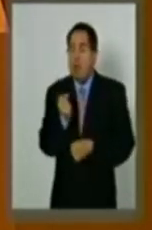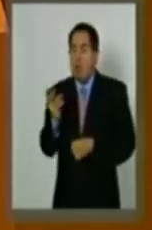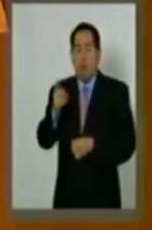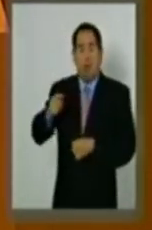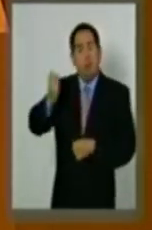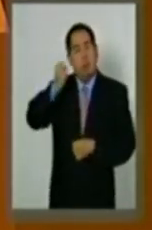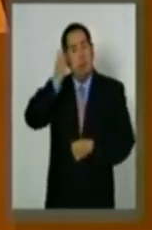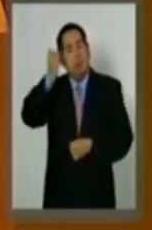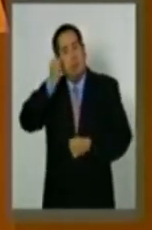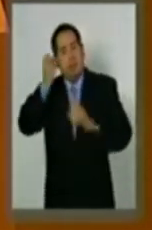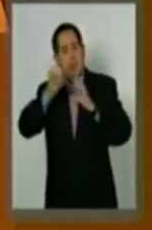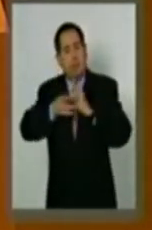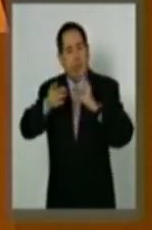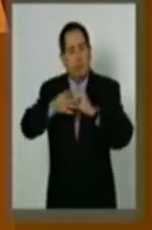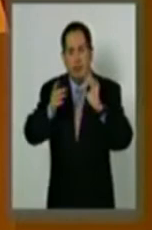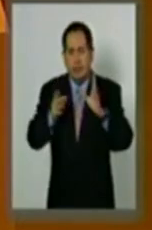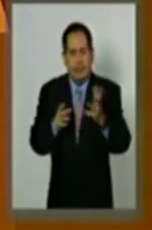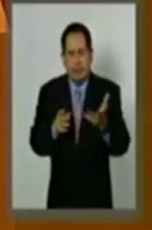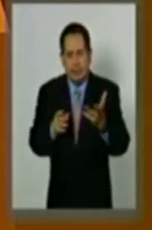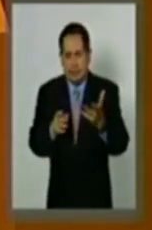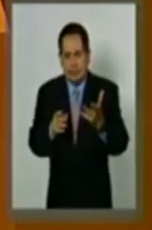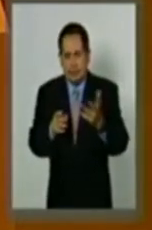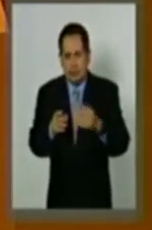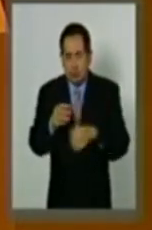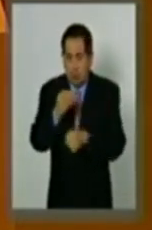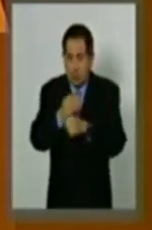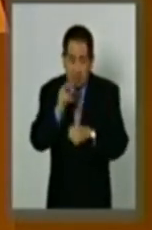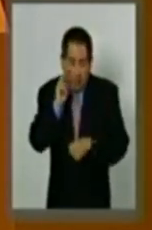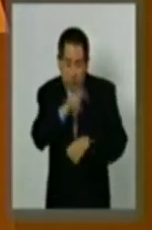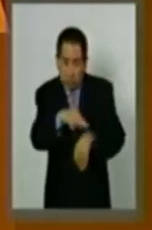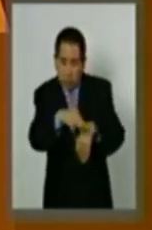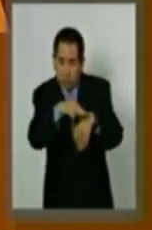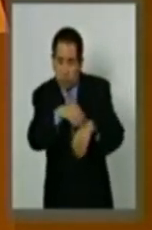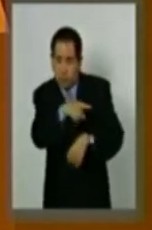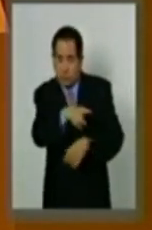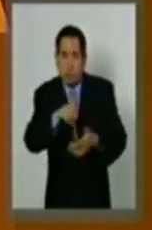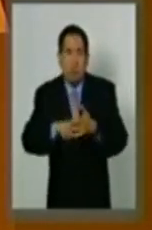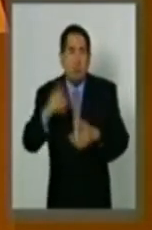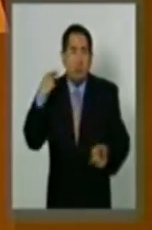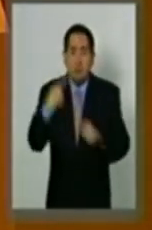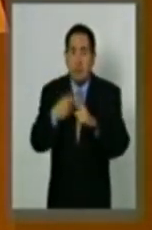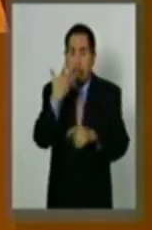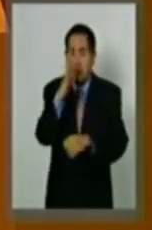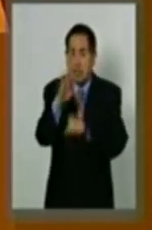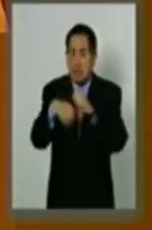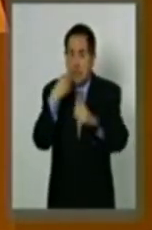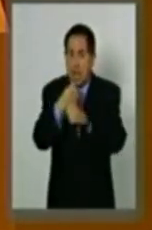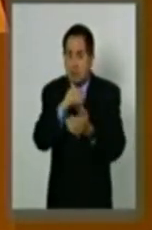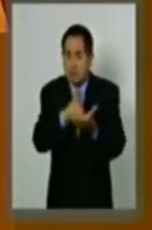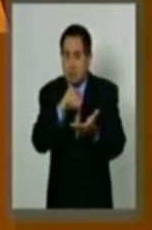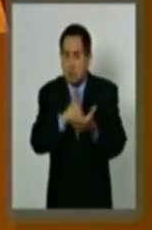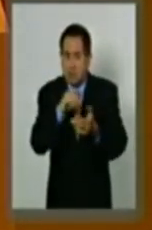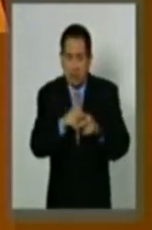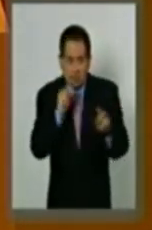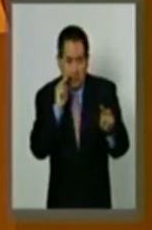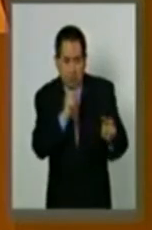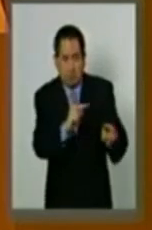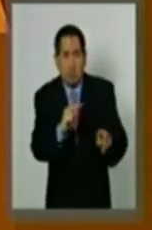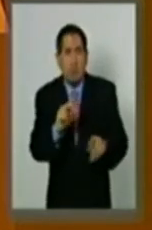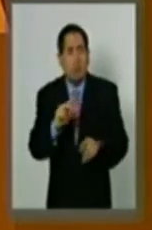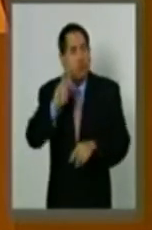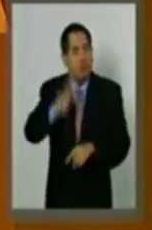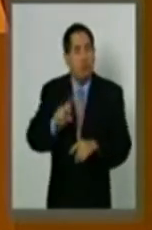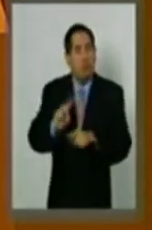una realidad clara que vivimos hace mucho más de una década en nuestro país y que viene desde los años